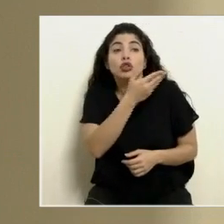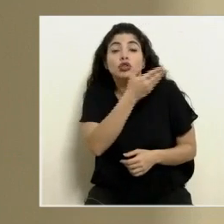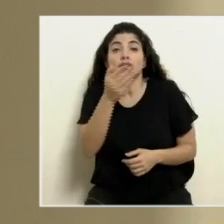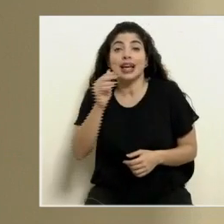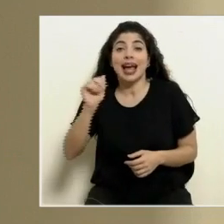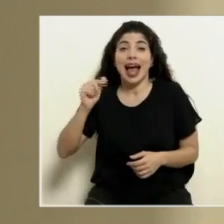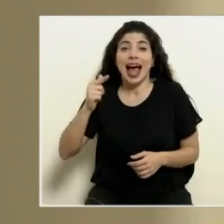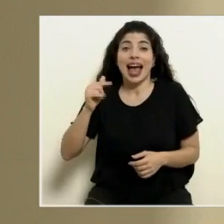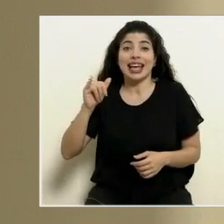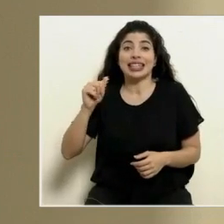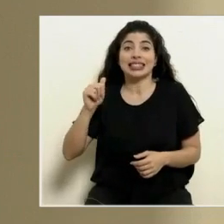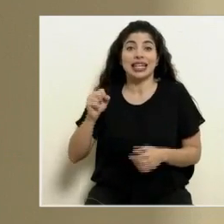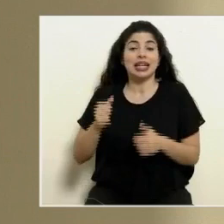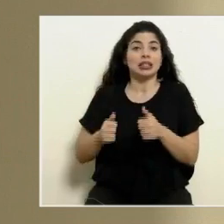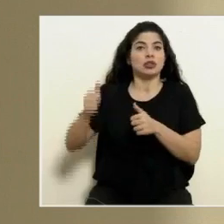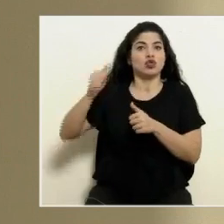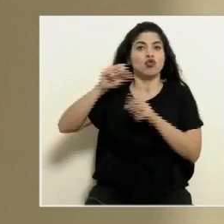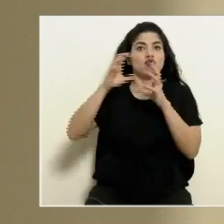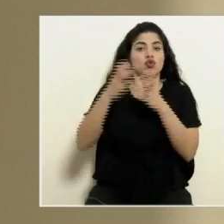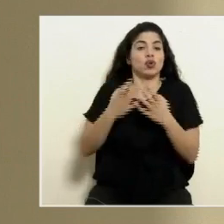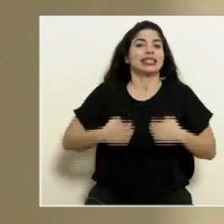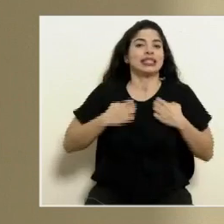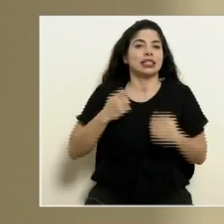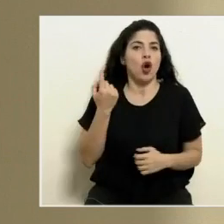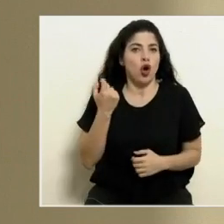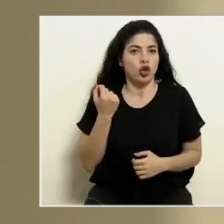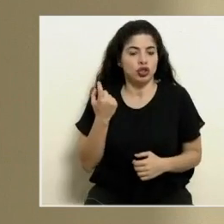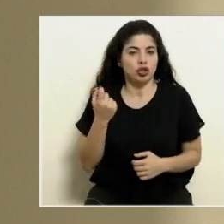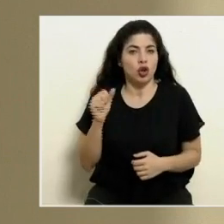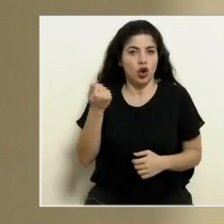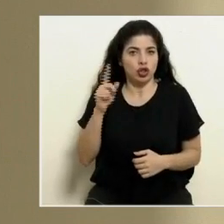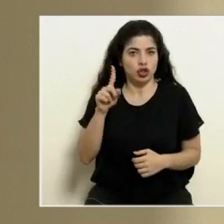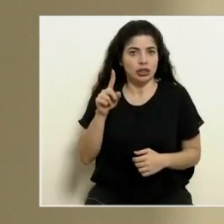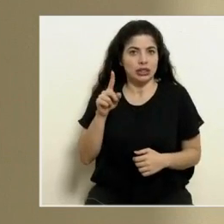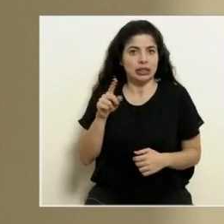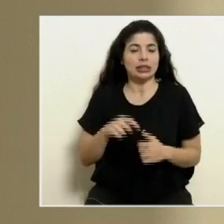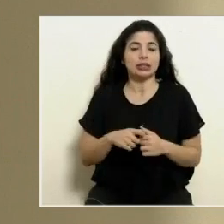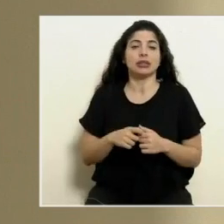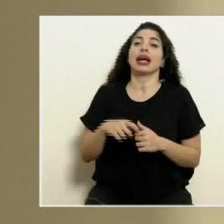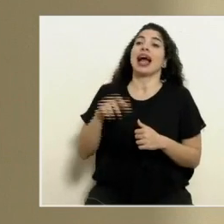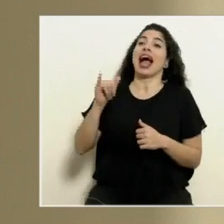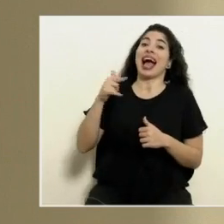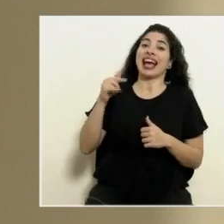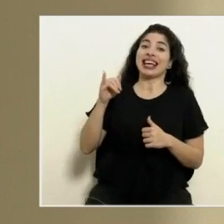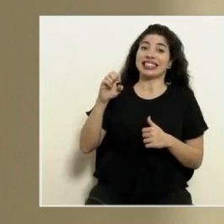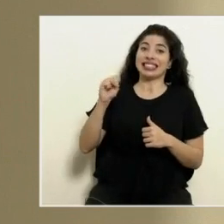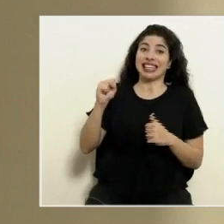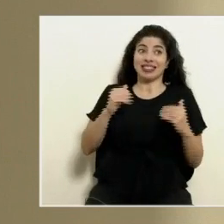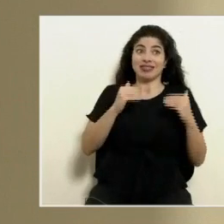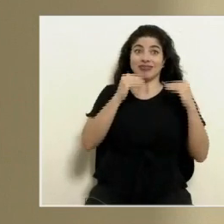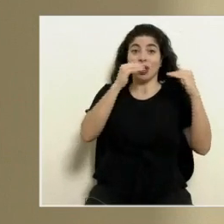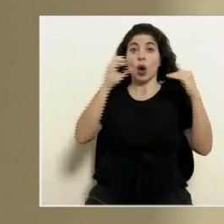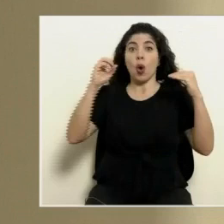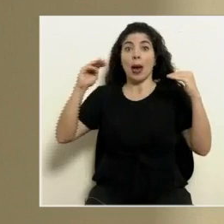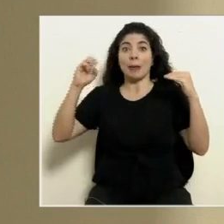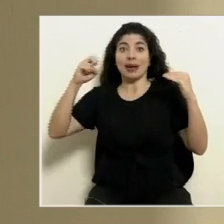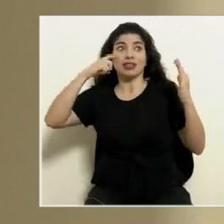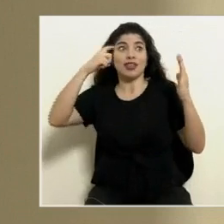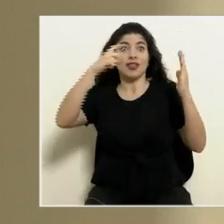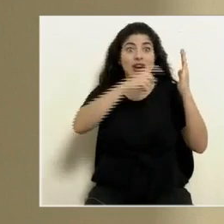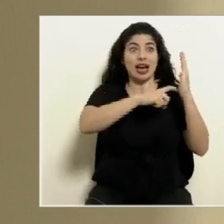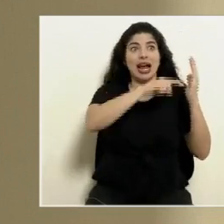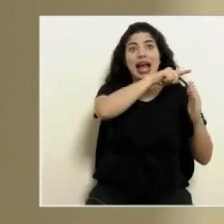hay en el mundo, porque en esto las agencias de alta rigurosidad aprobadas por la OMS están